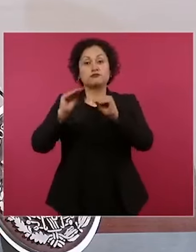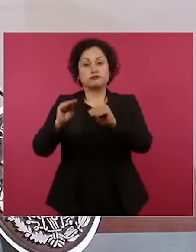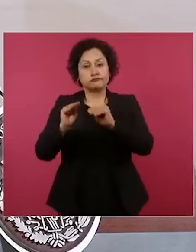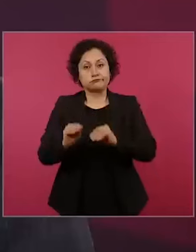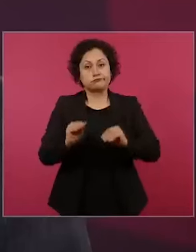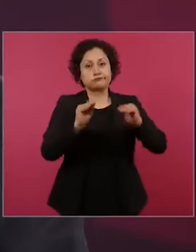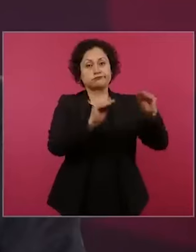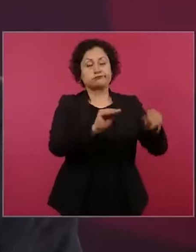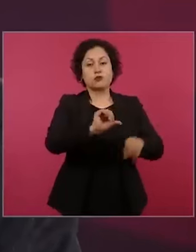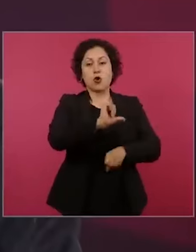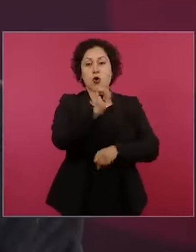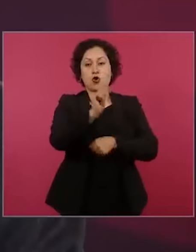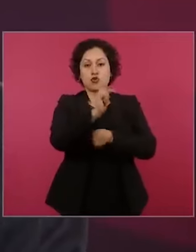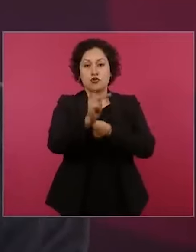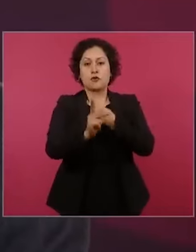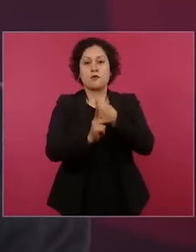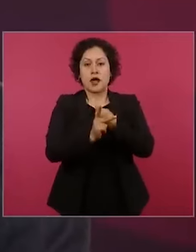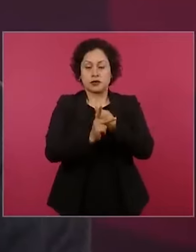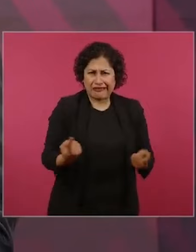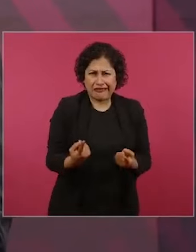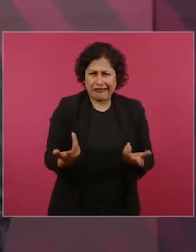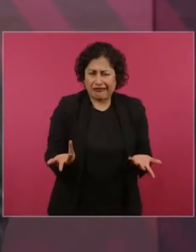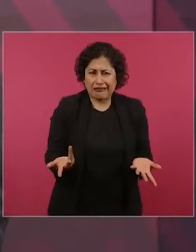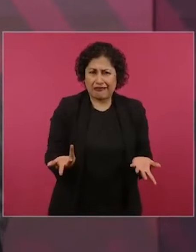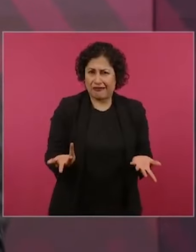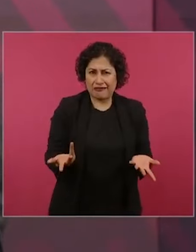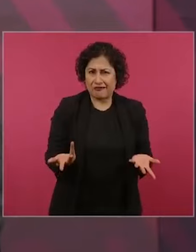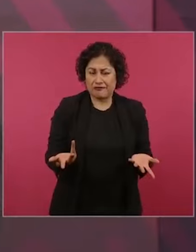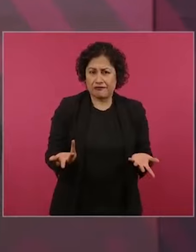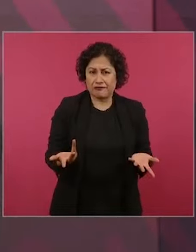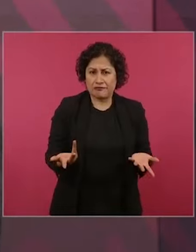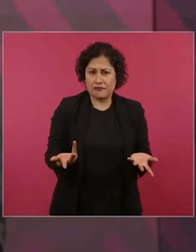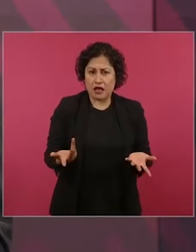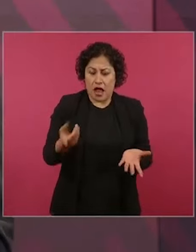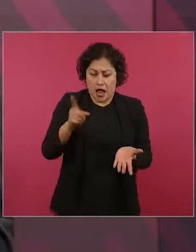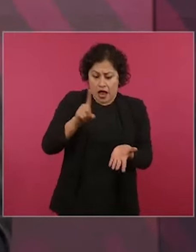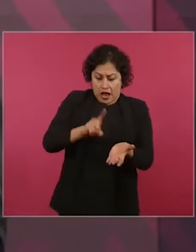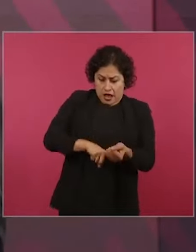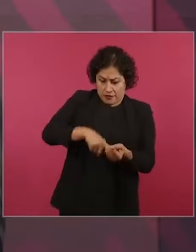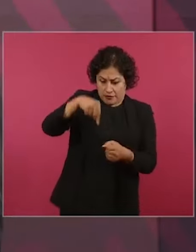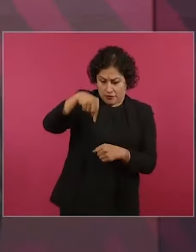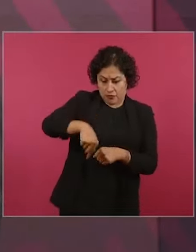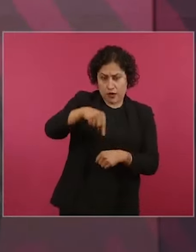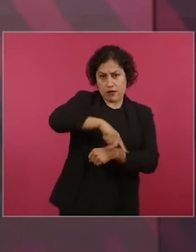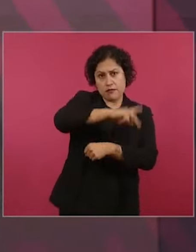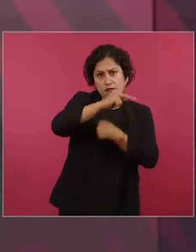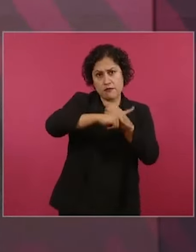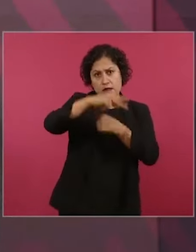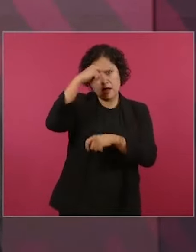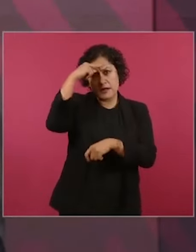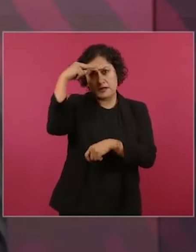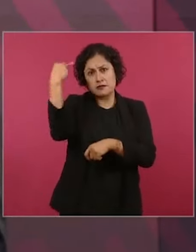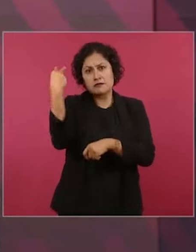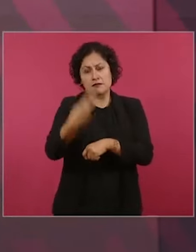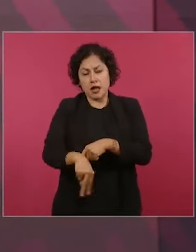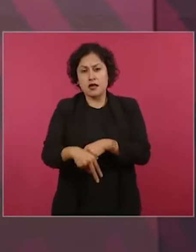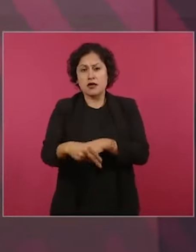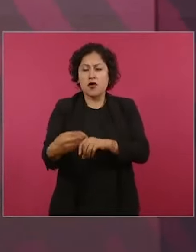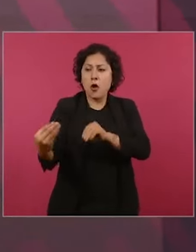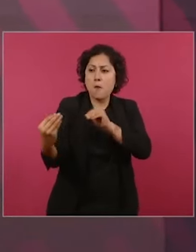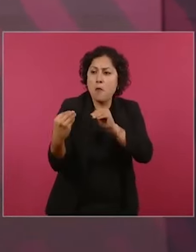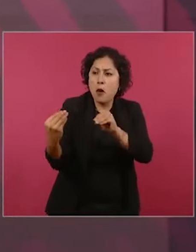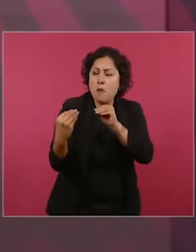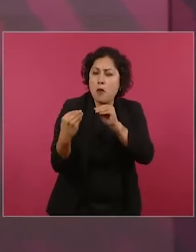poder entregar un remanente al gobierno federal. Con ello, este sexenio concluirá sin este tipo de ingresos extraordinarios que sí hubo